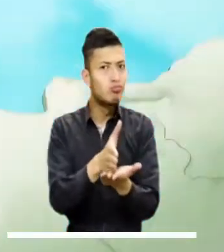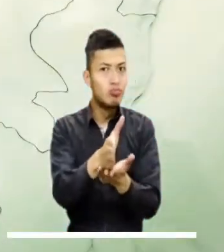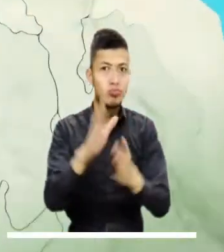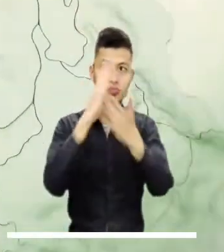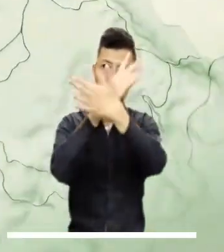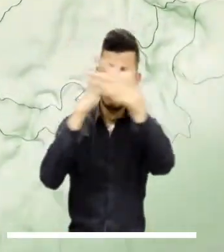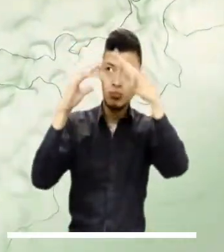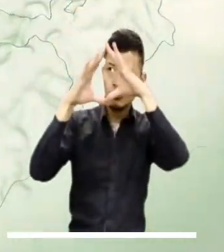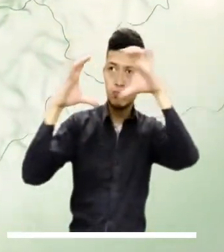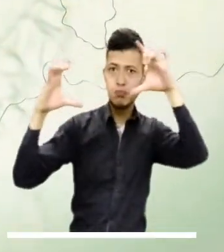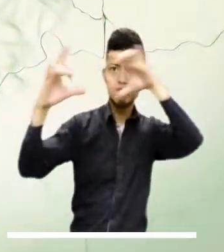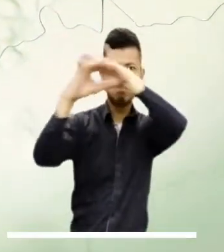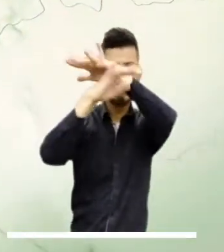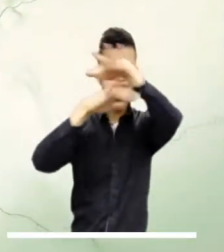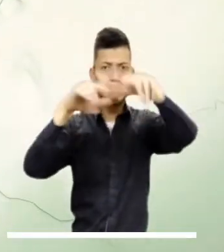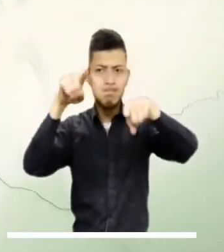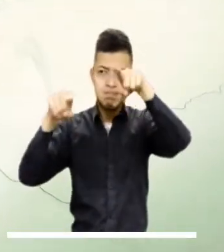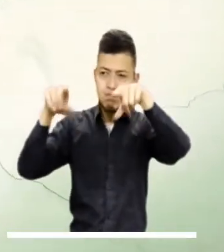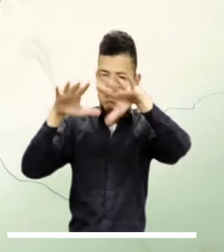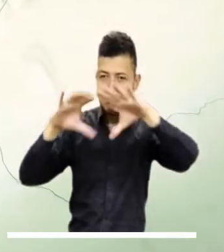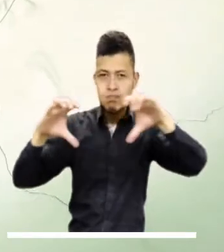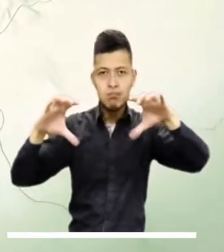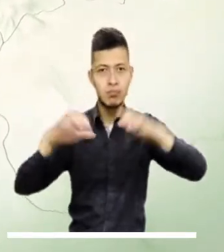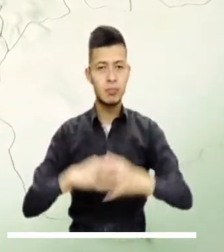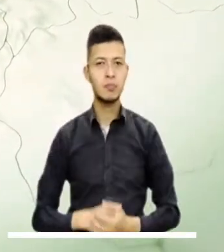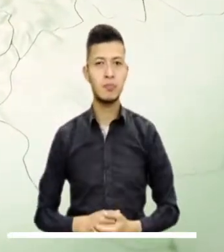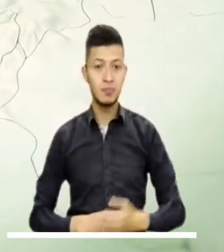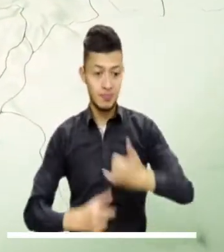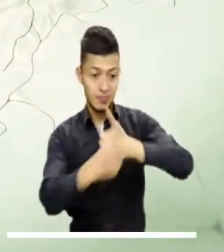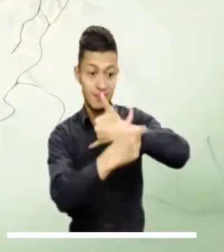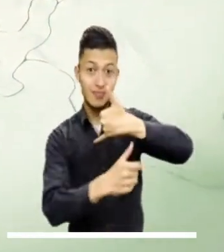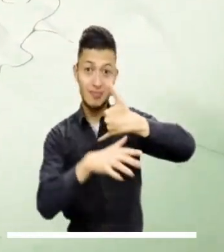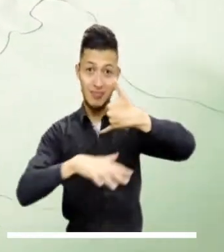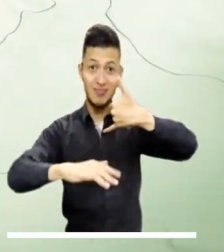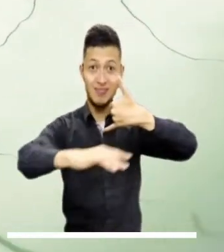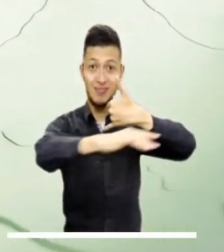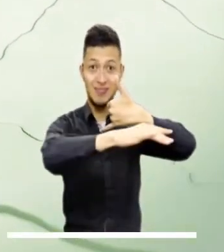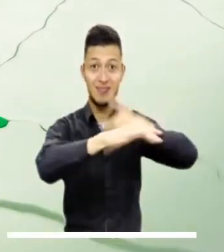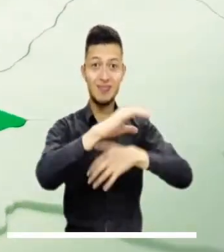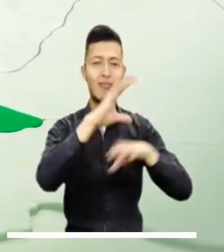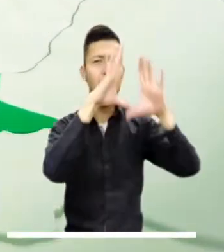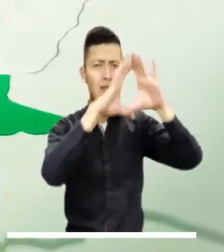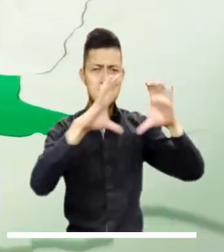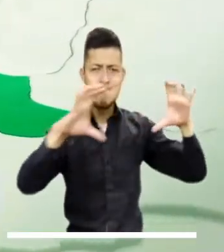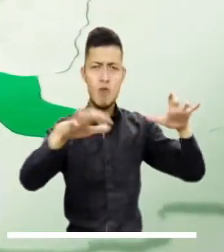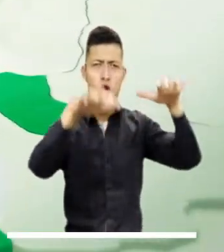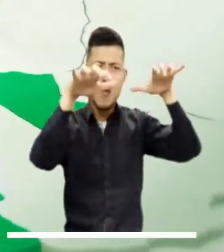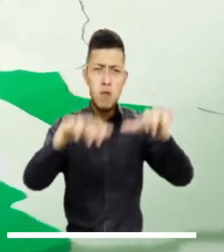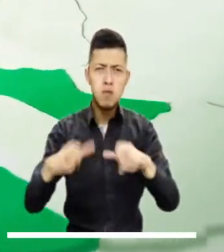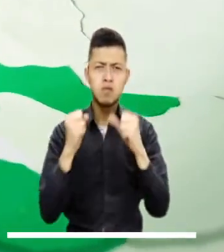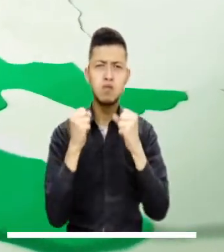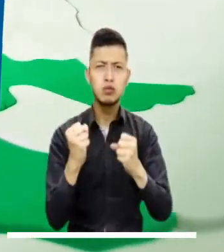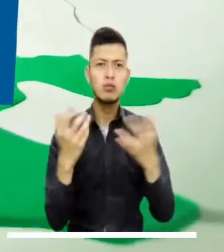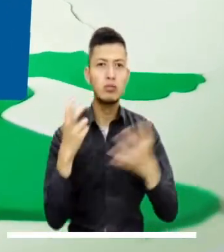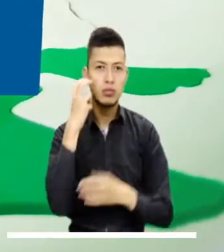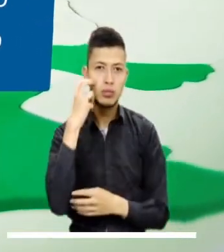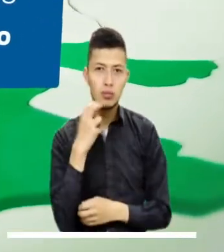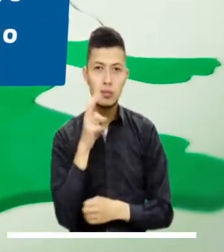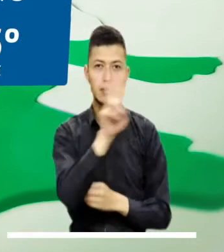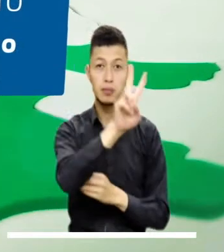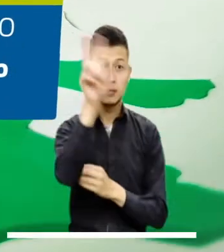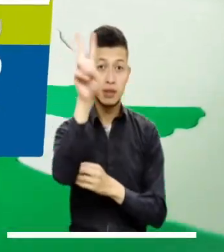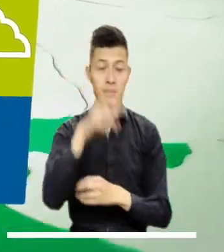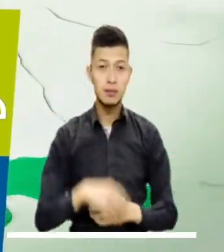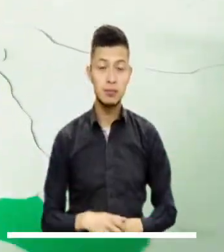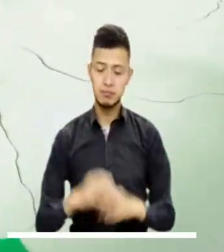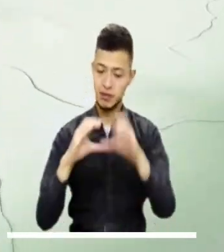variable. En el Pacífico colombiano se advierte bastante nubosidad. Las lluvias fuertes llegarán a zonas de Chocó y Valle, mientras que en